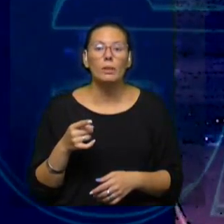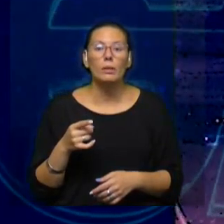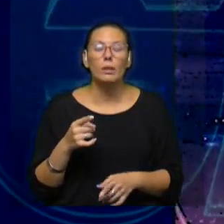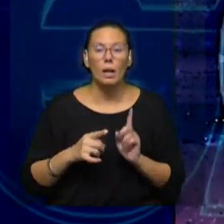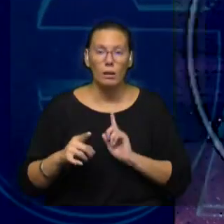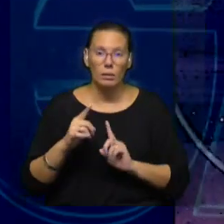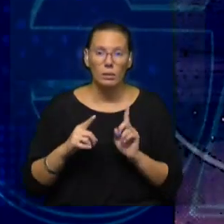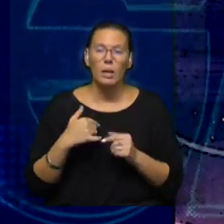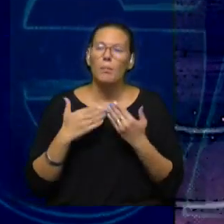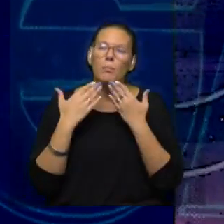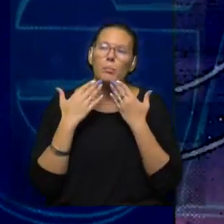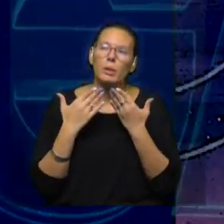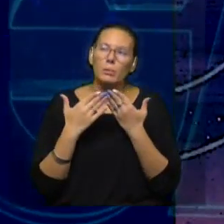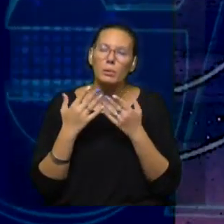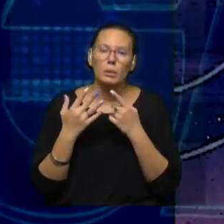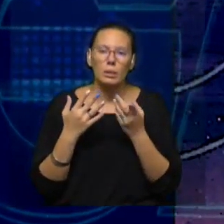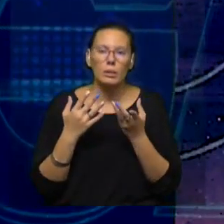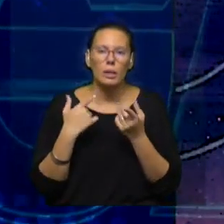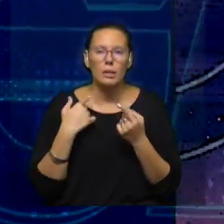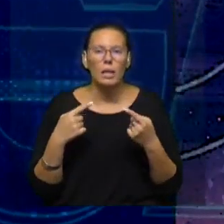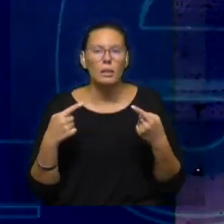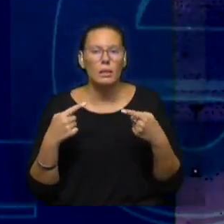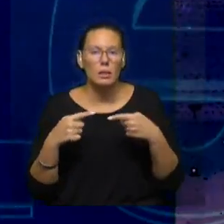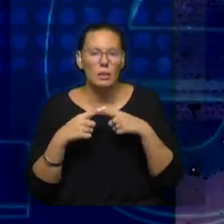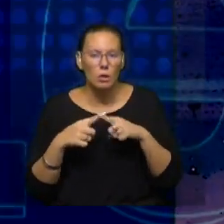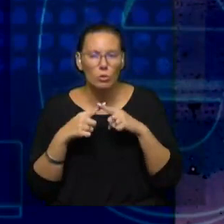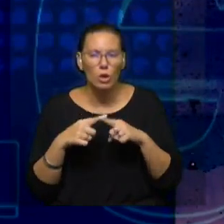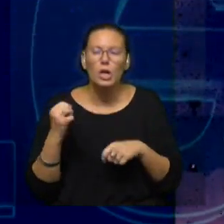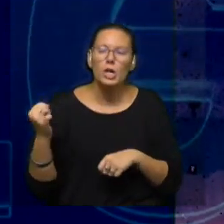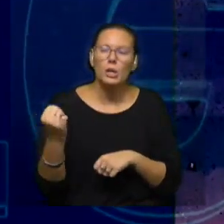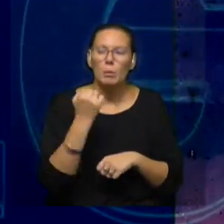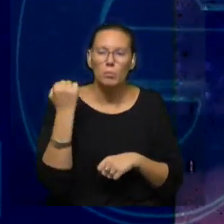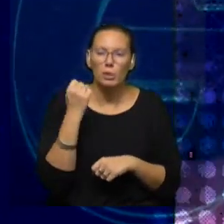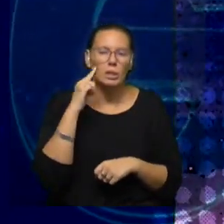Muchas veces siempre estuvo esa pregunta, ¿no? Y también ese debate, la importancia de la